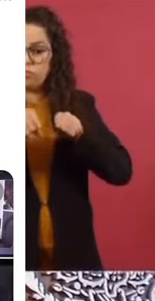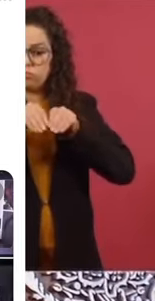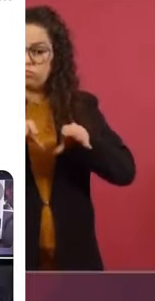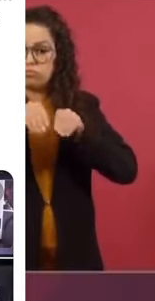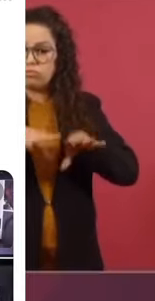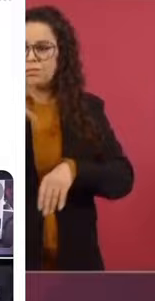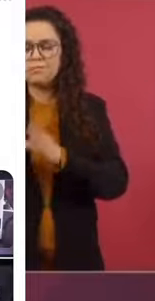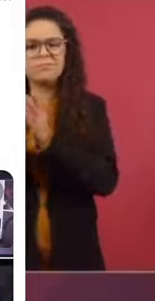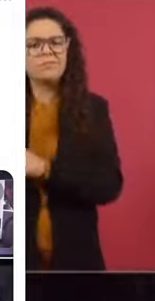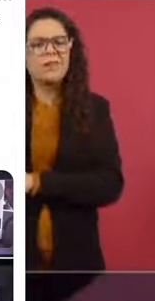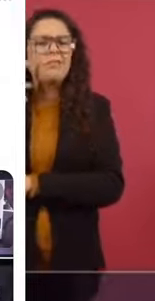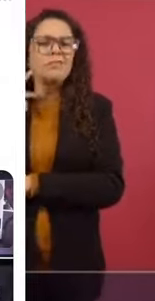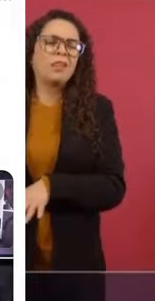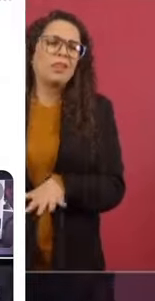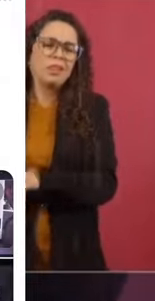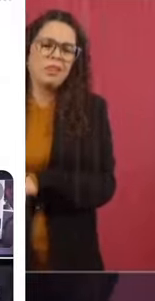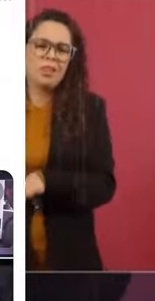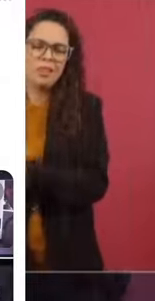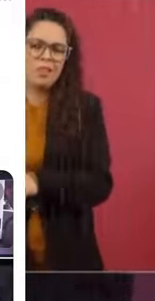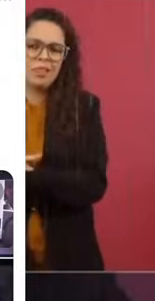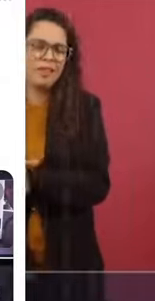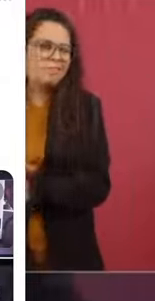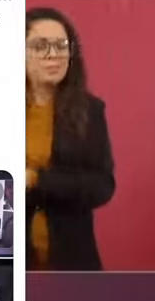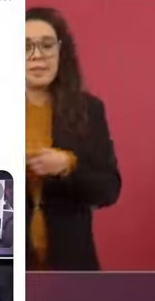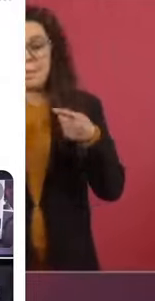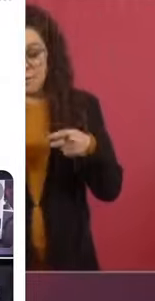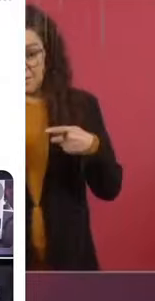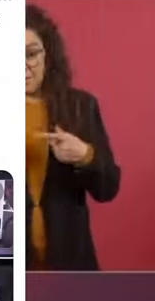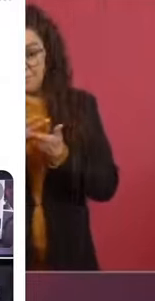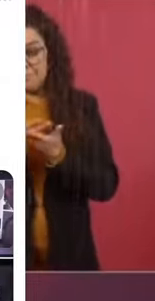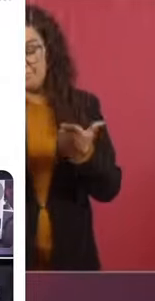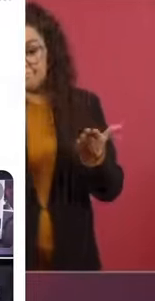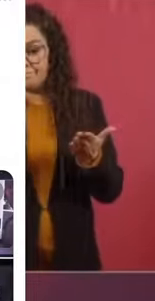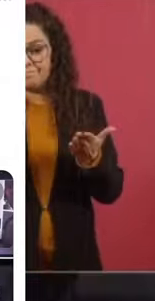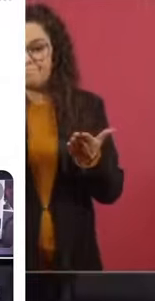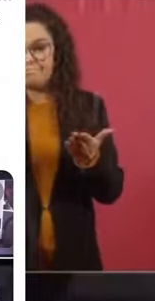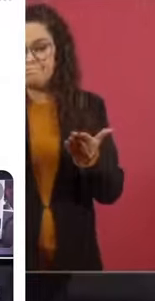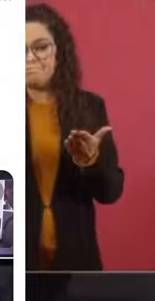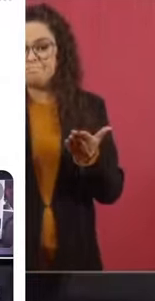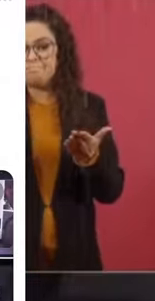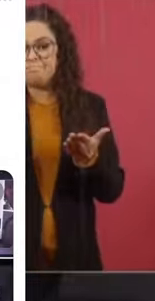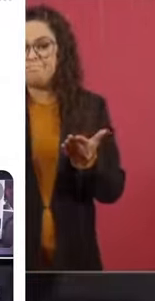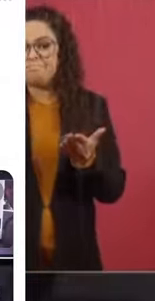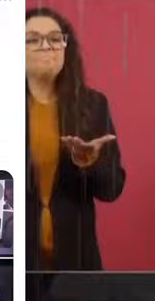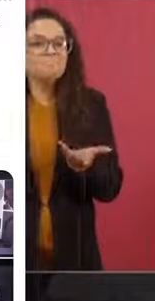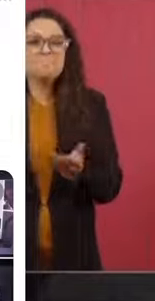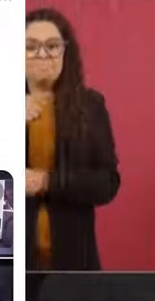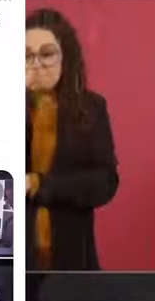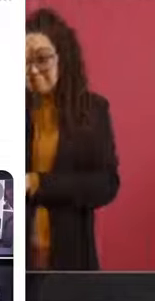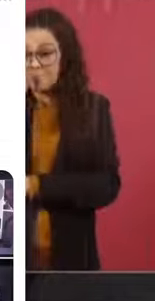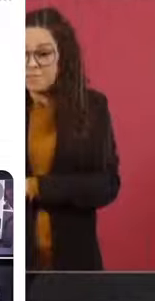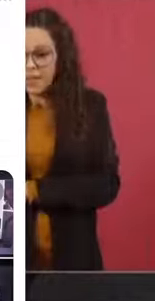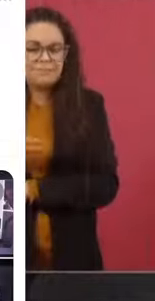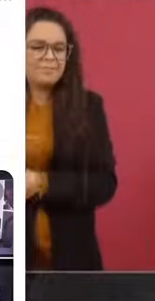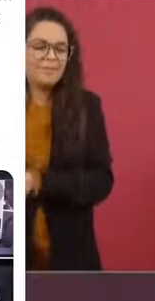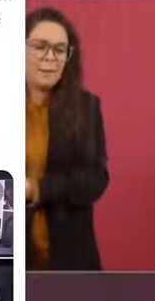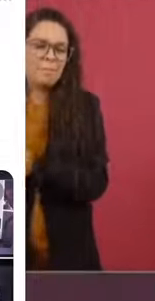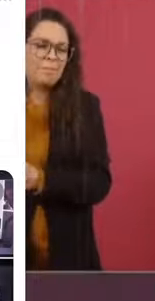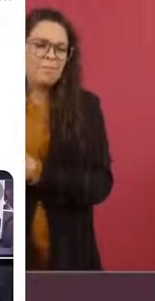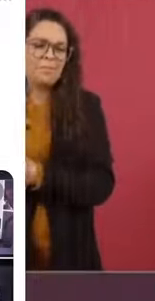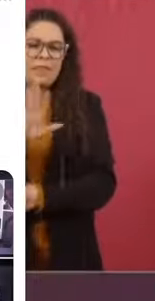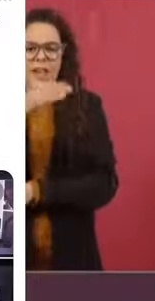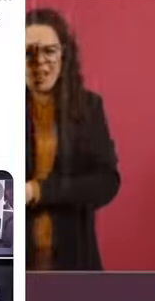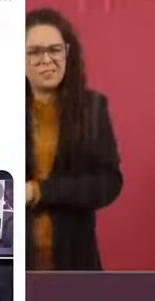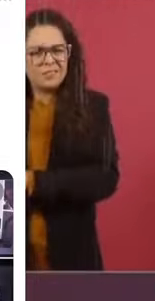pues son parte de la politiquería y que la gente no les llama ya la atención, no les